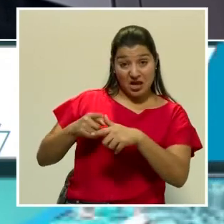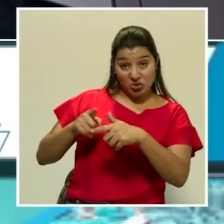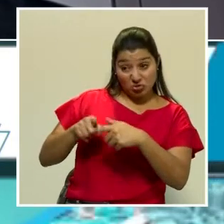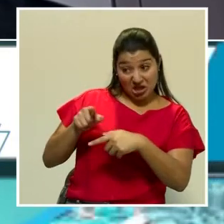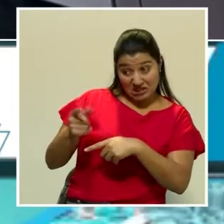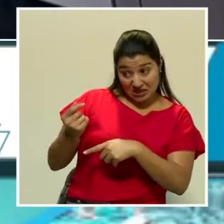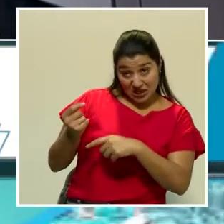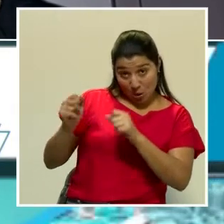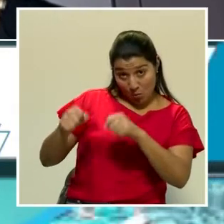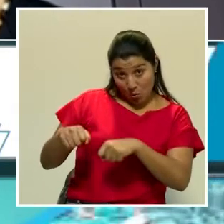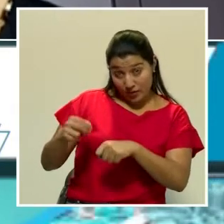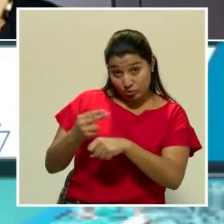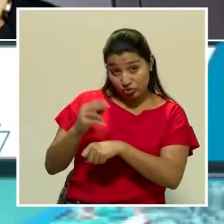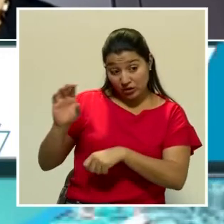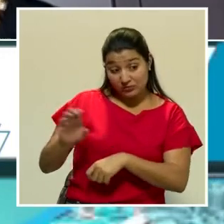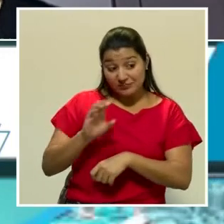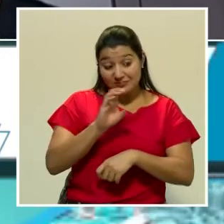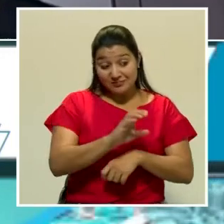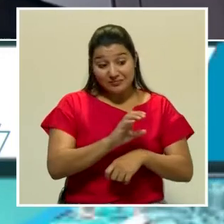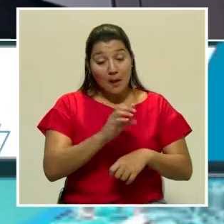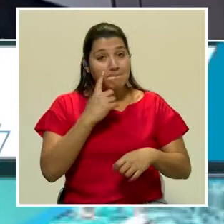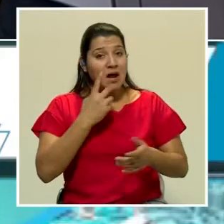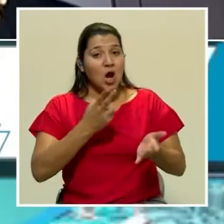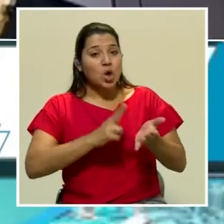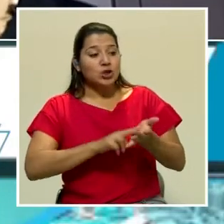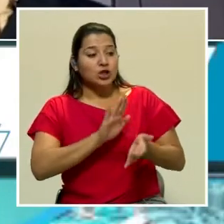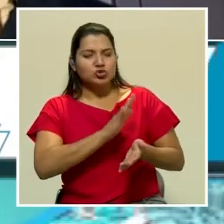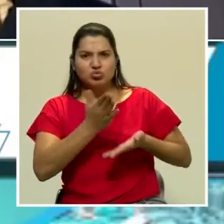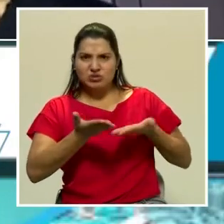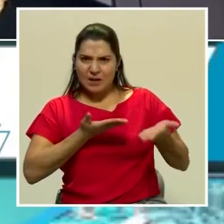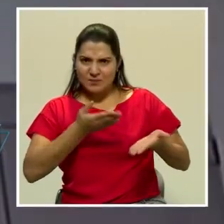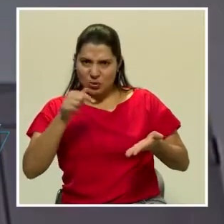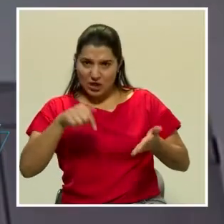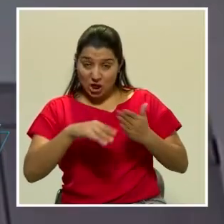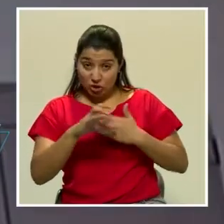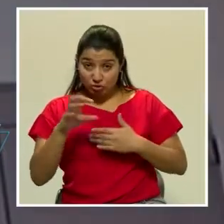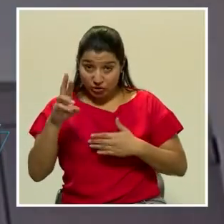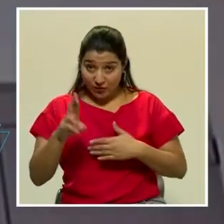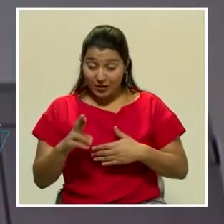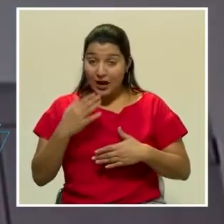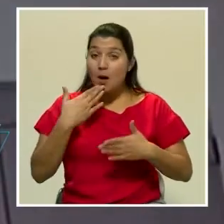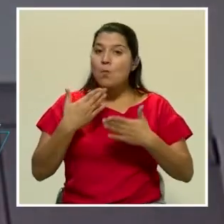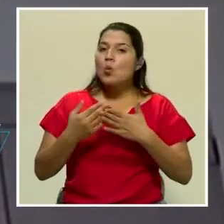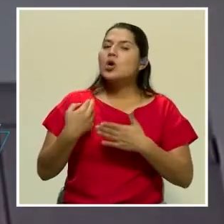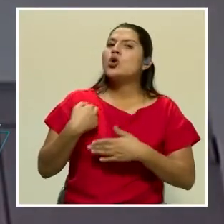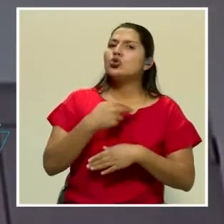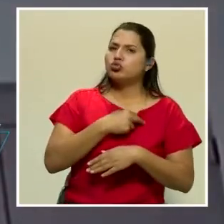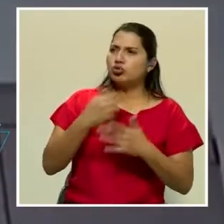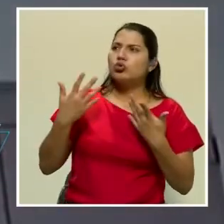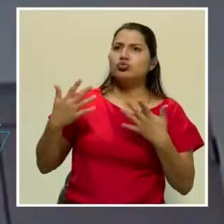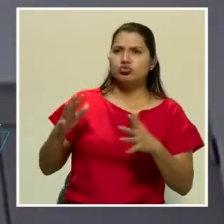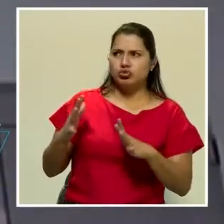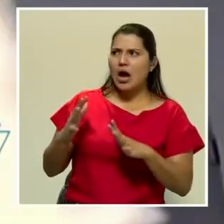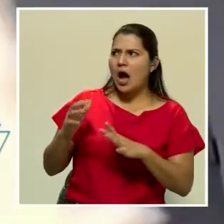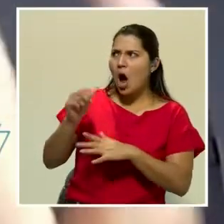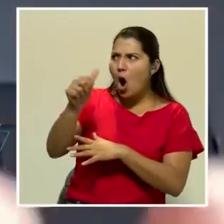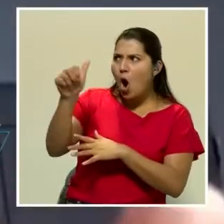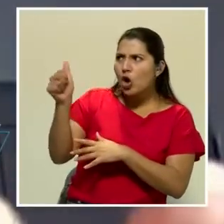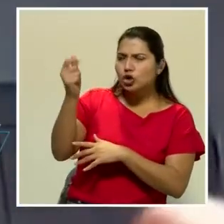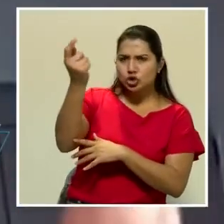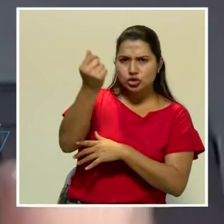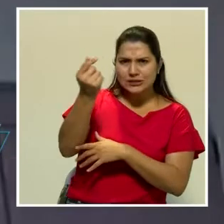para contratar a los artistas nacionales? Bueno, ya hemos movilizado los recursos de fondos concursables y los rediseñamos